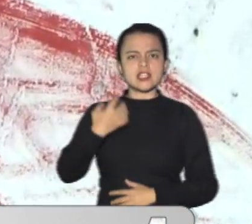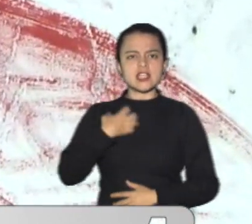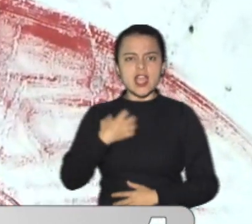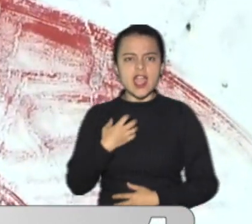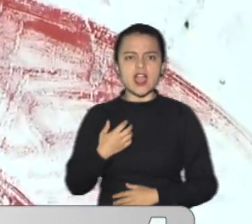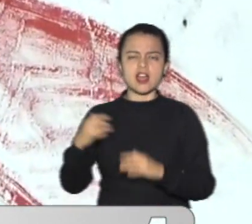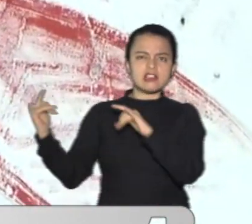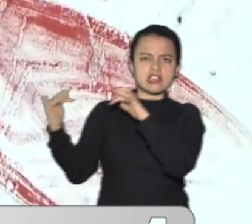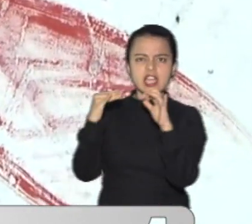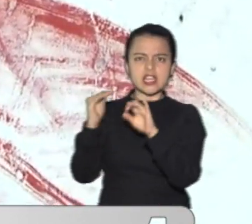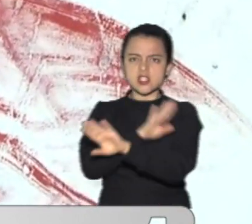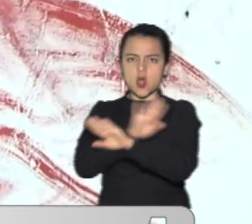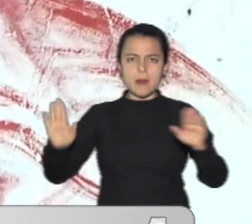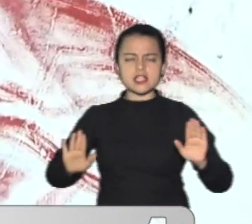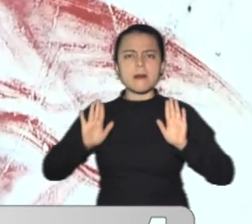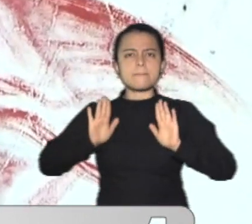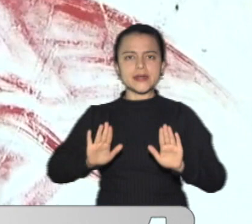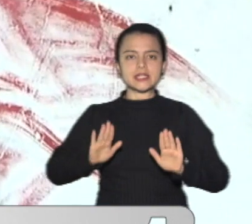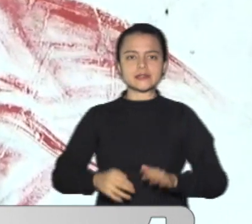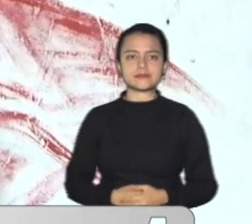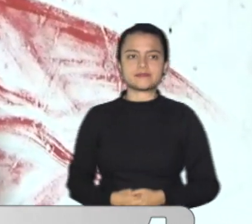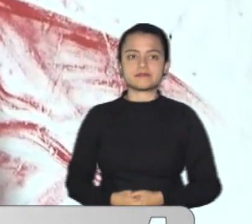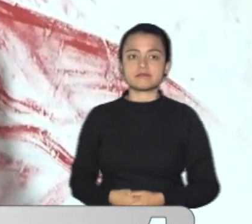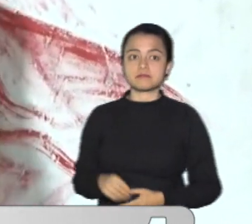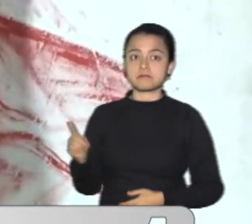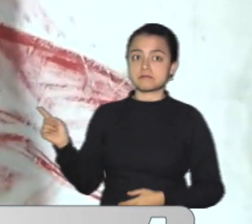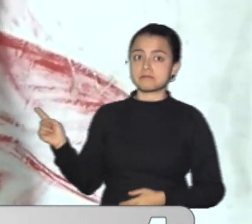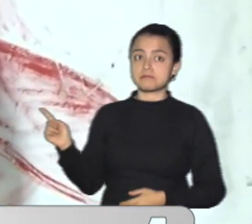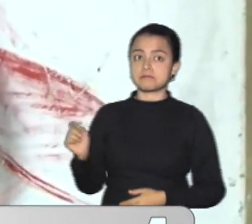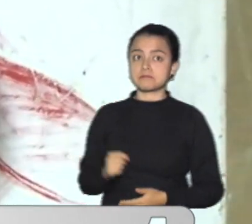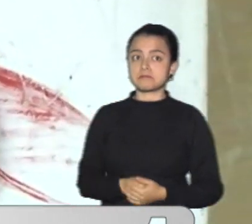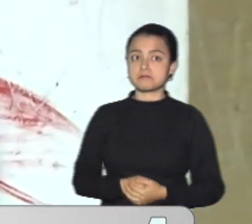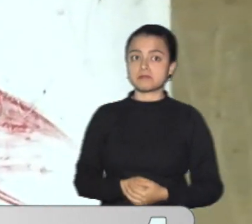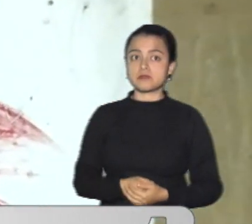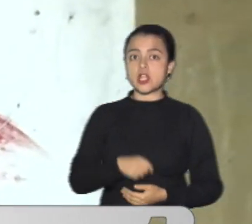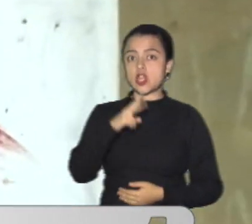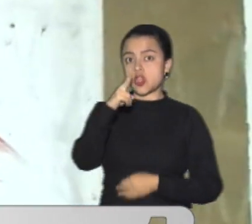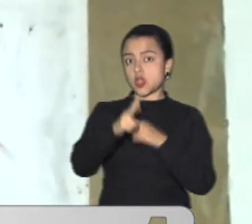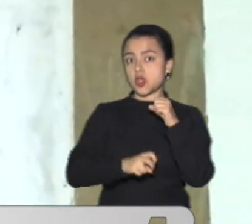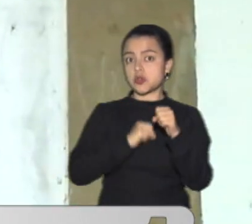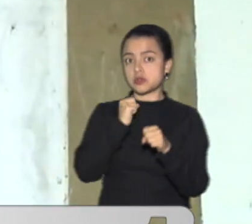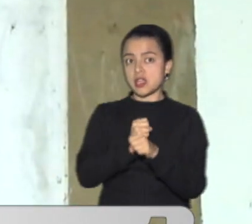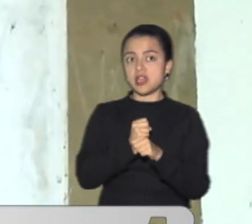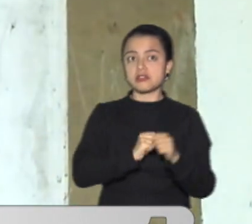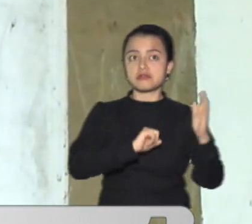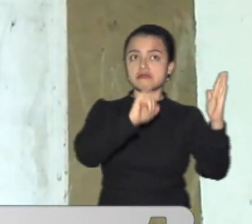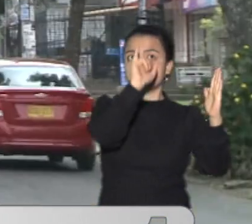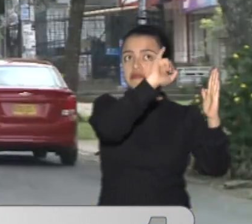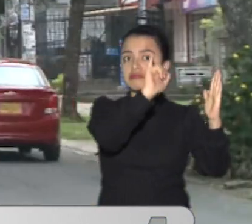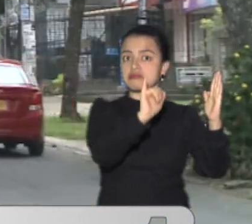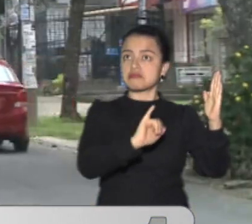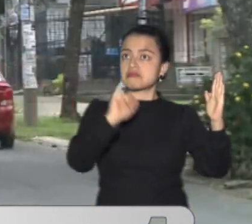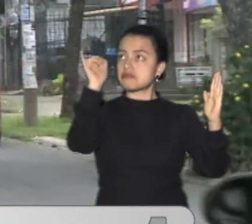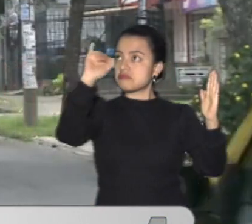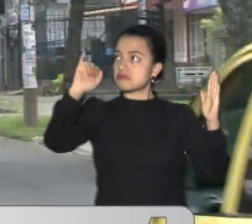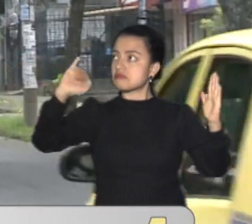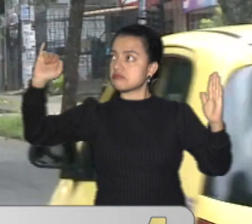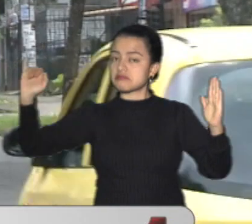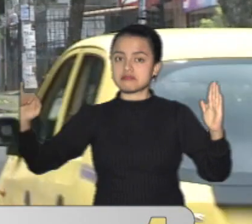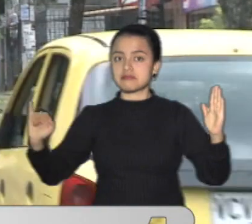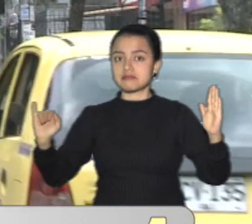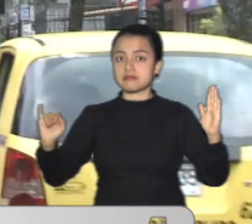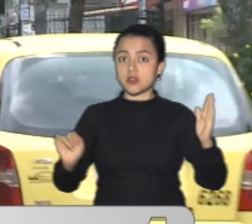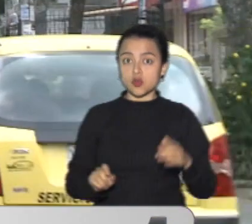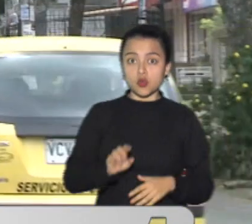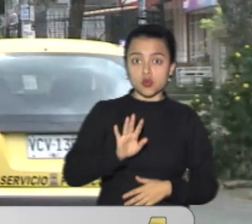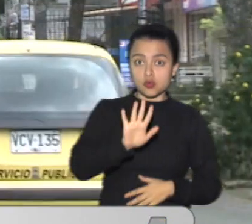figuras, según su creador, pueden durar hasta 3 años formando parte de la decoración que existe en el entorno del occidente caleño. La invitación queda